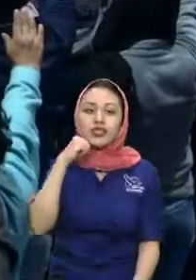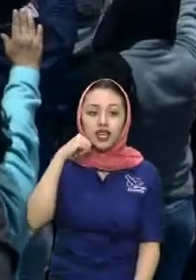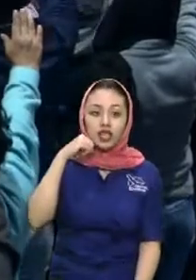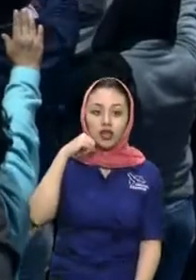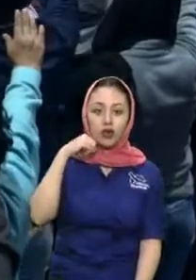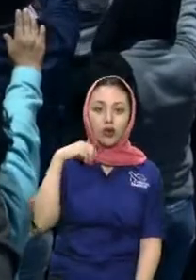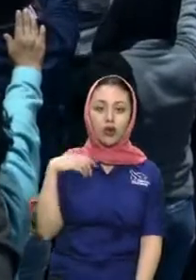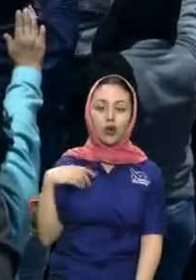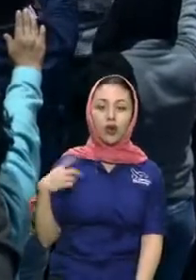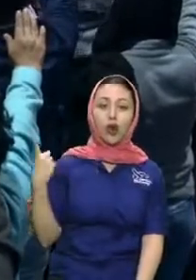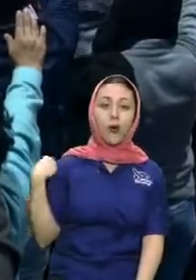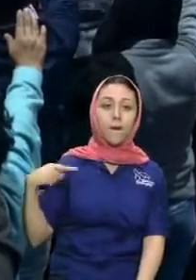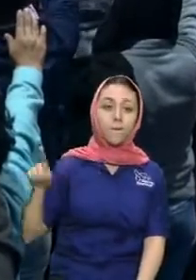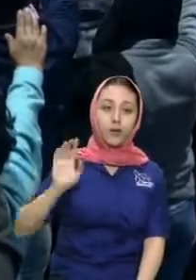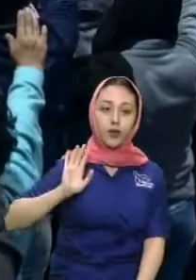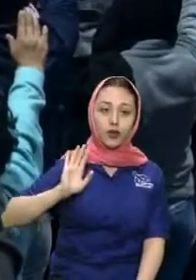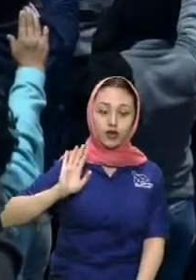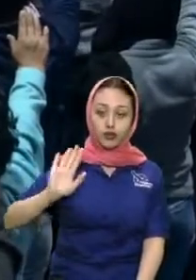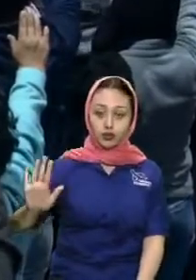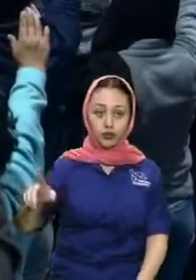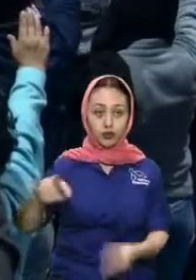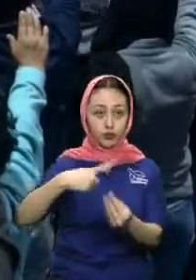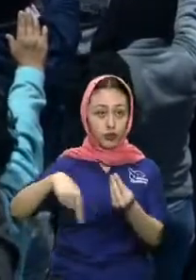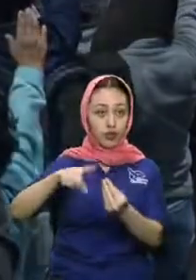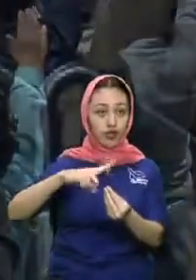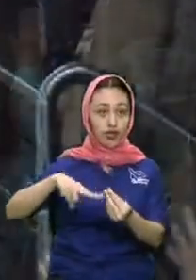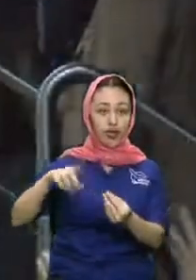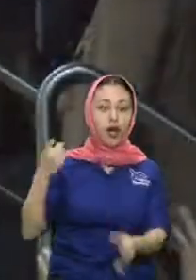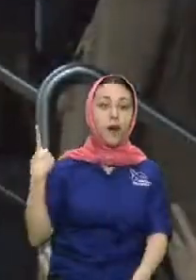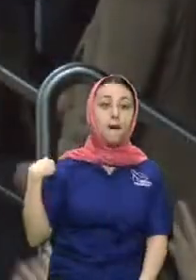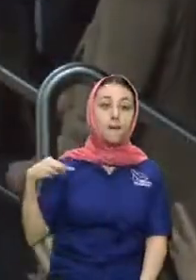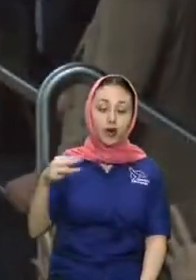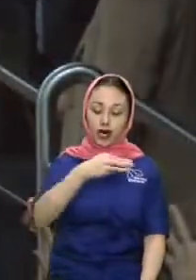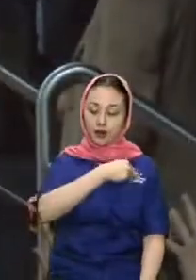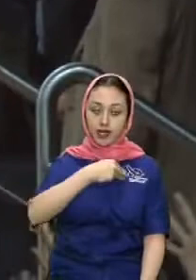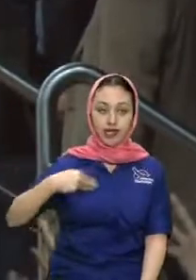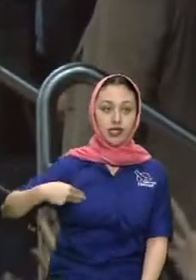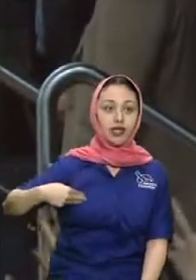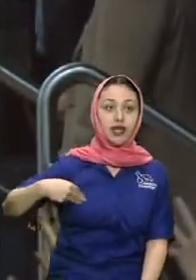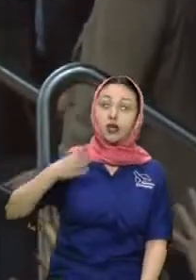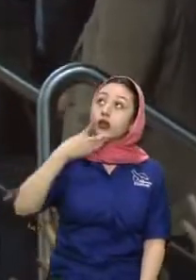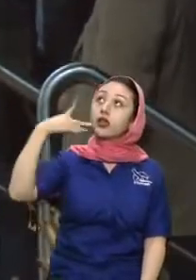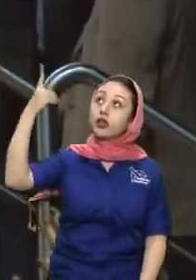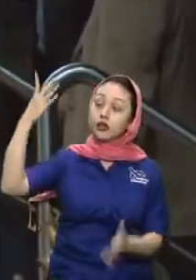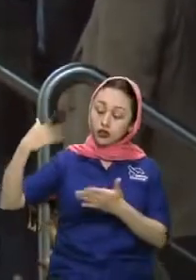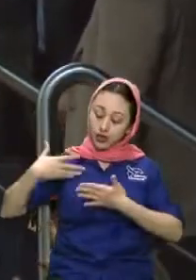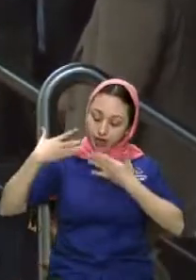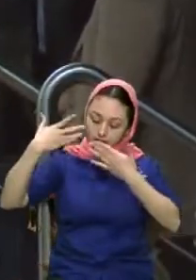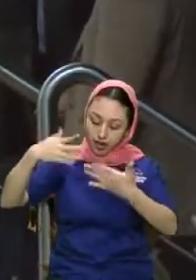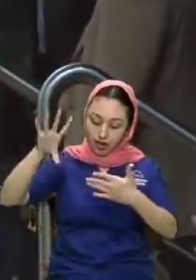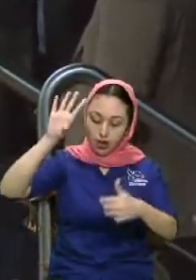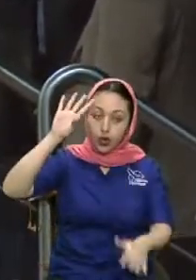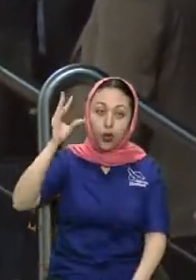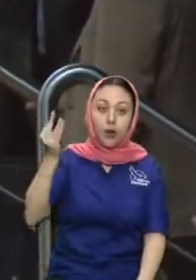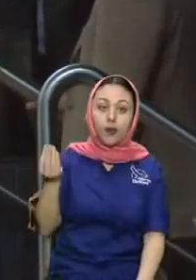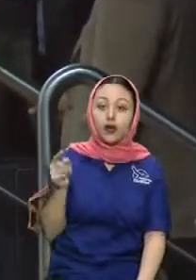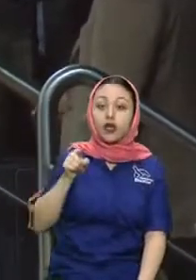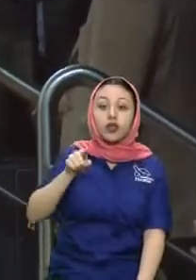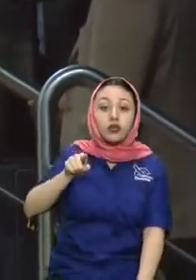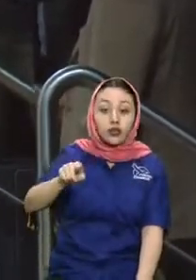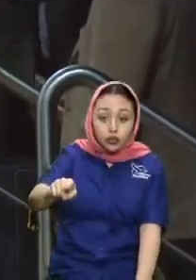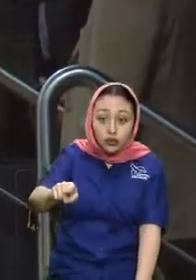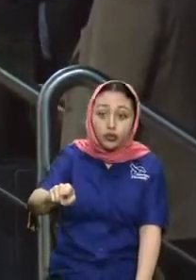Señor, por el ministerio que tú le has dado, Señor, porque tú has traído a través de él,